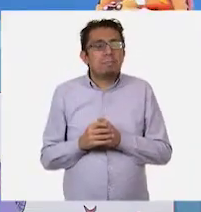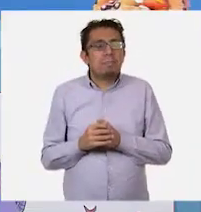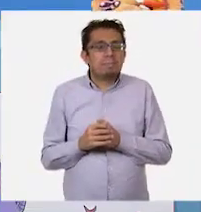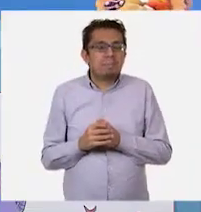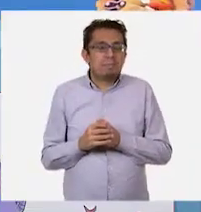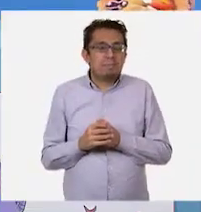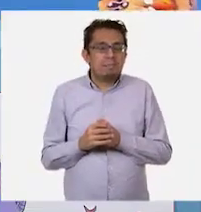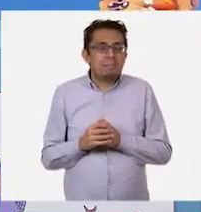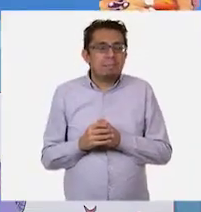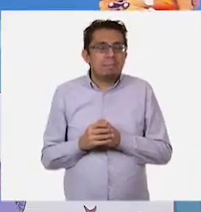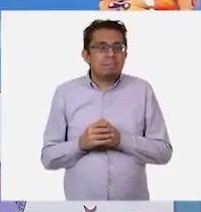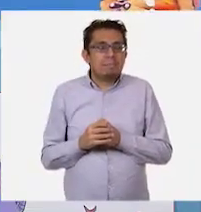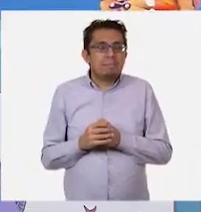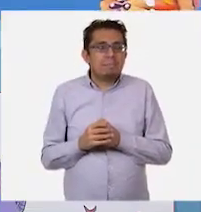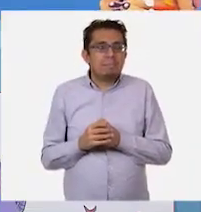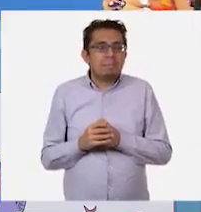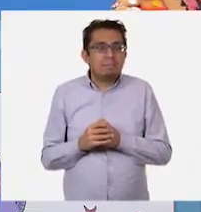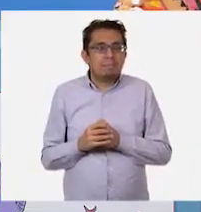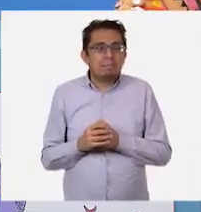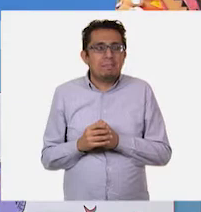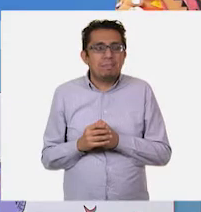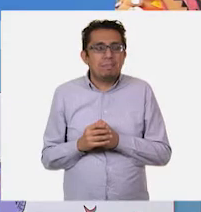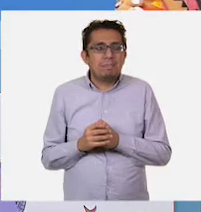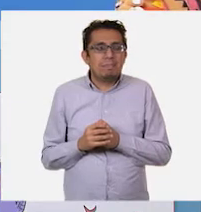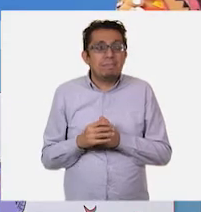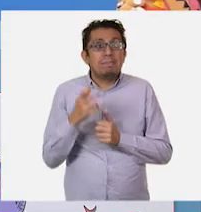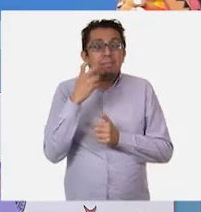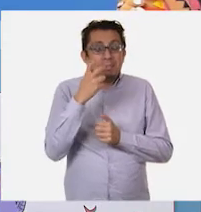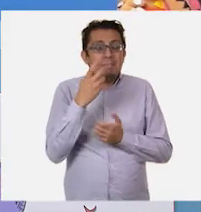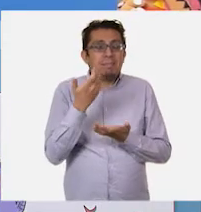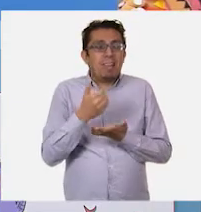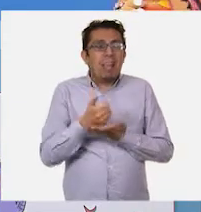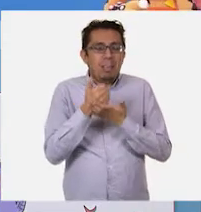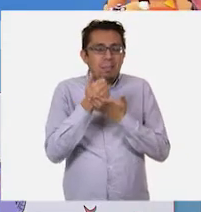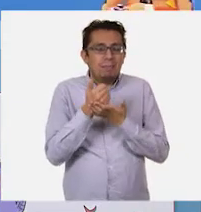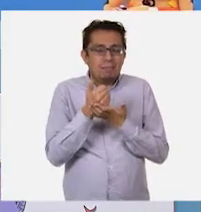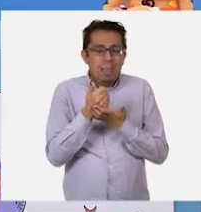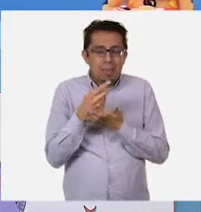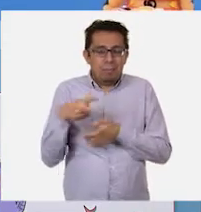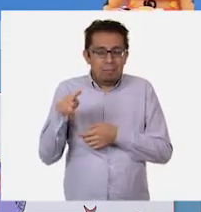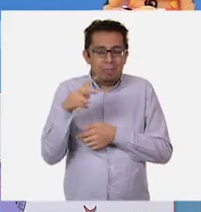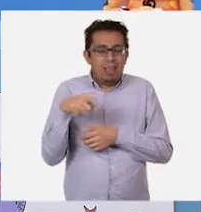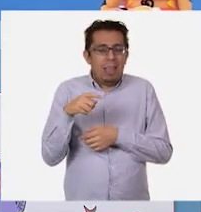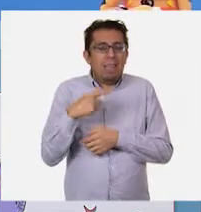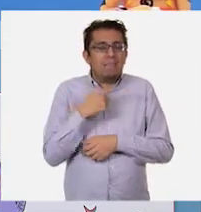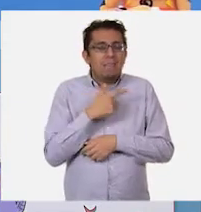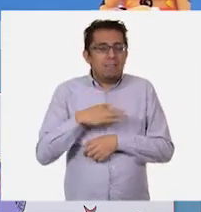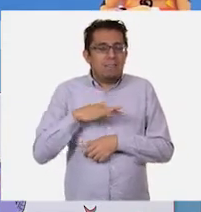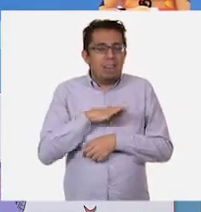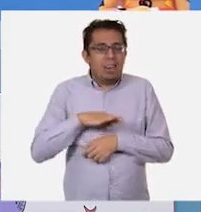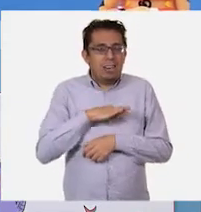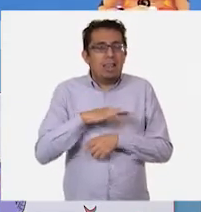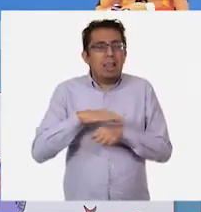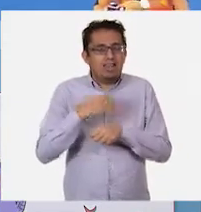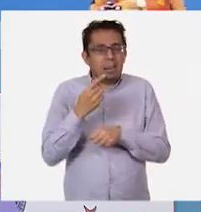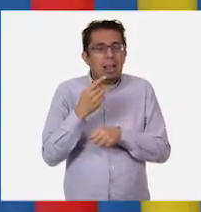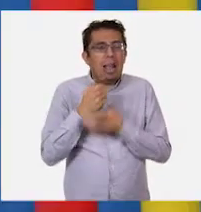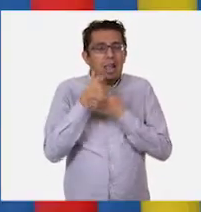felicidades por ayudarnos a fortalecer y reafirmar los aprendizajes de las alumnas y los alumnos y también los